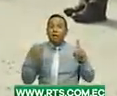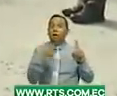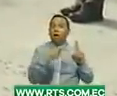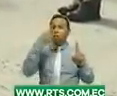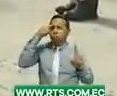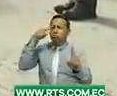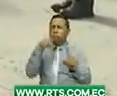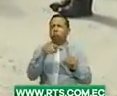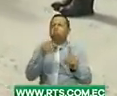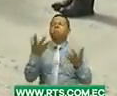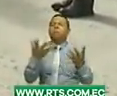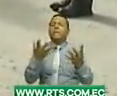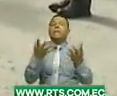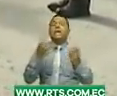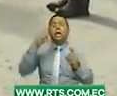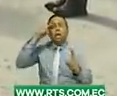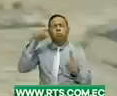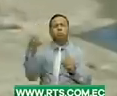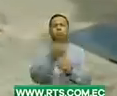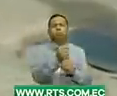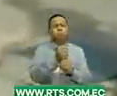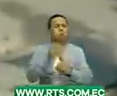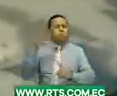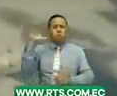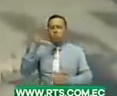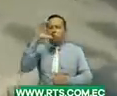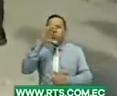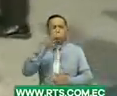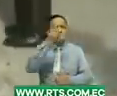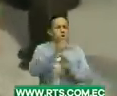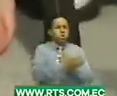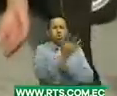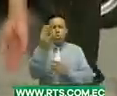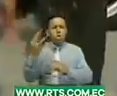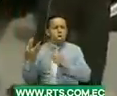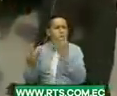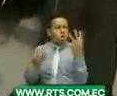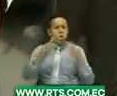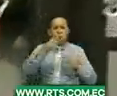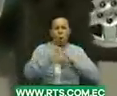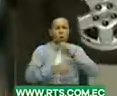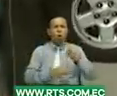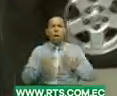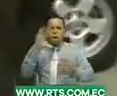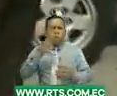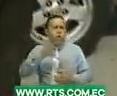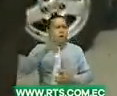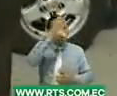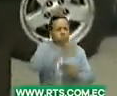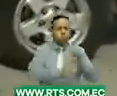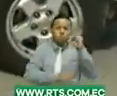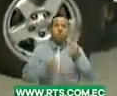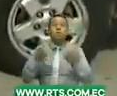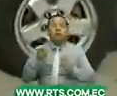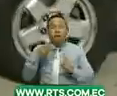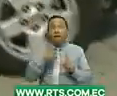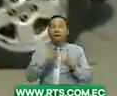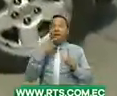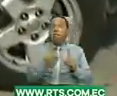ciudad en busca de acabar con los criminales. Por ello, se le asignó una patrulla para que el nuevo comandante